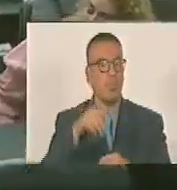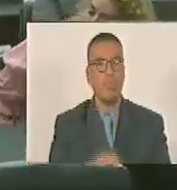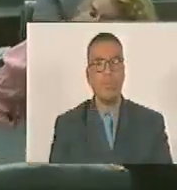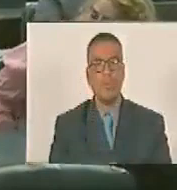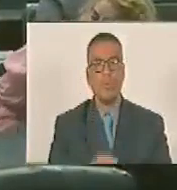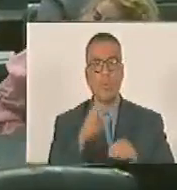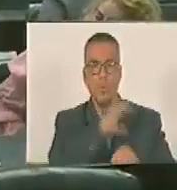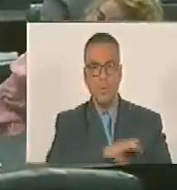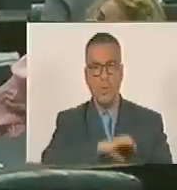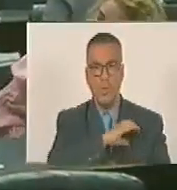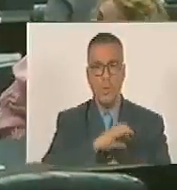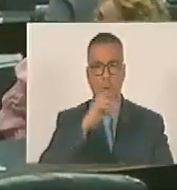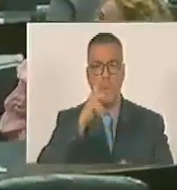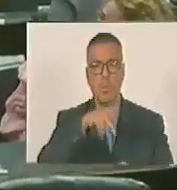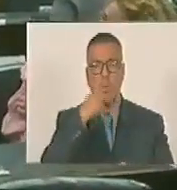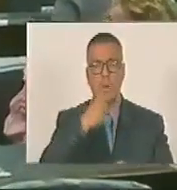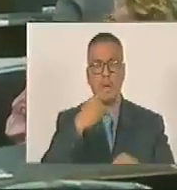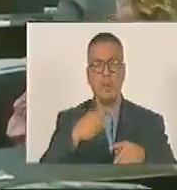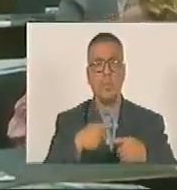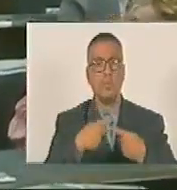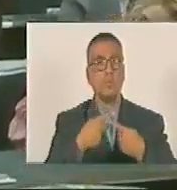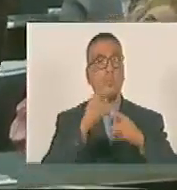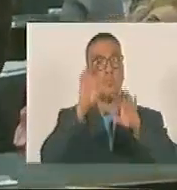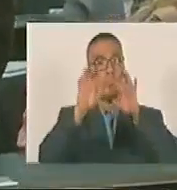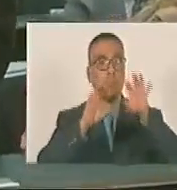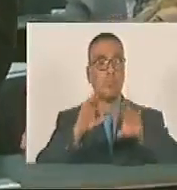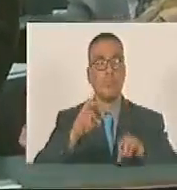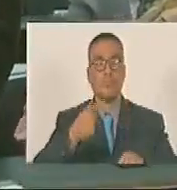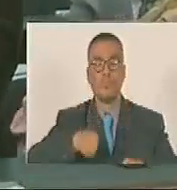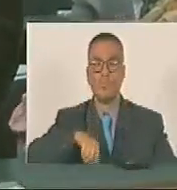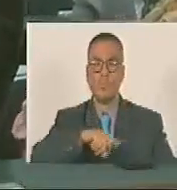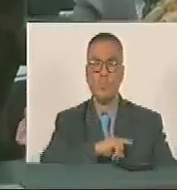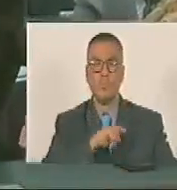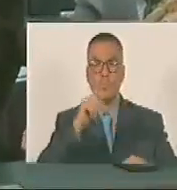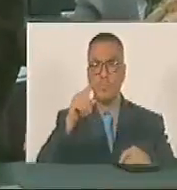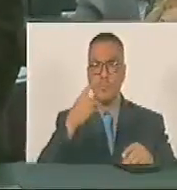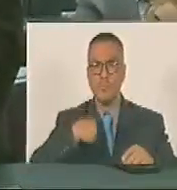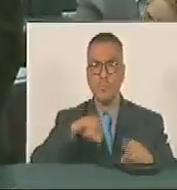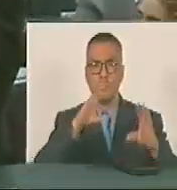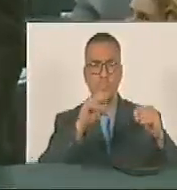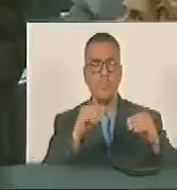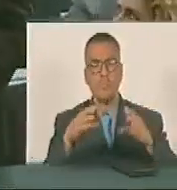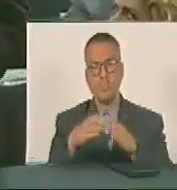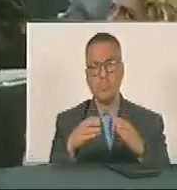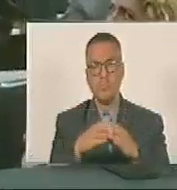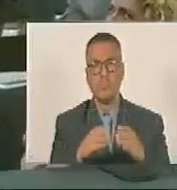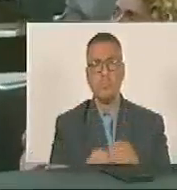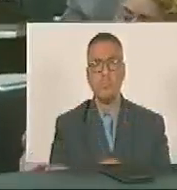En la Comisión de Política Exterior tuvimos una conversación, una reunión